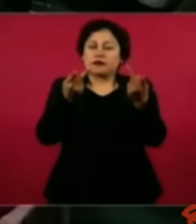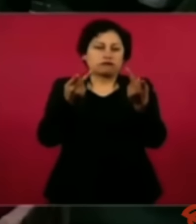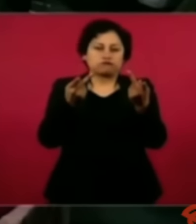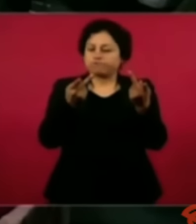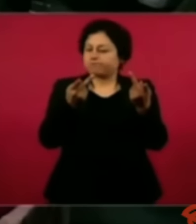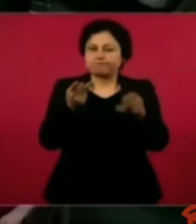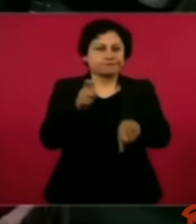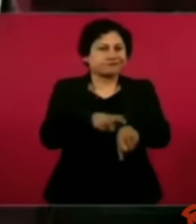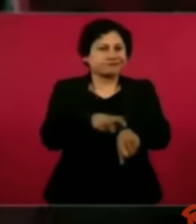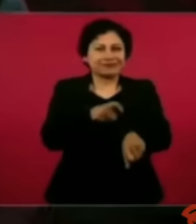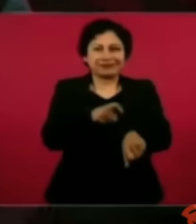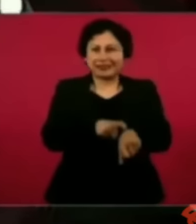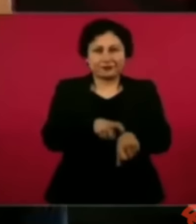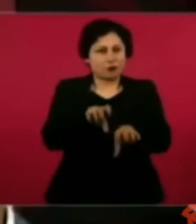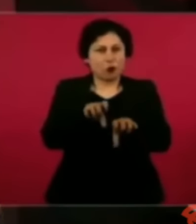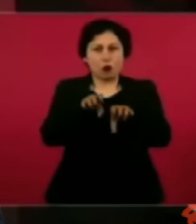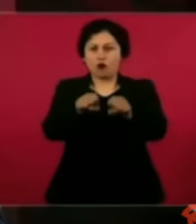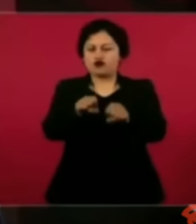de convertir